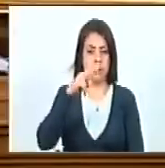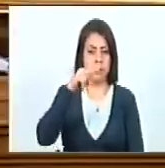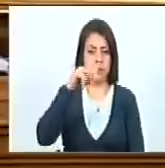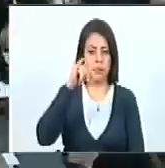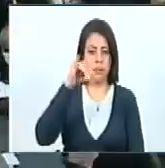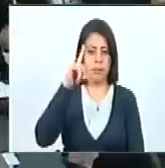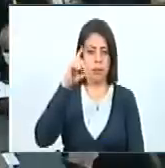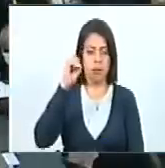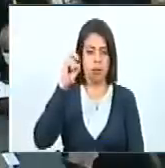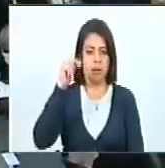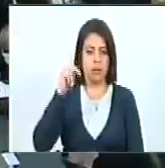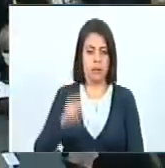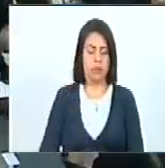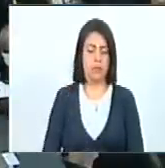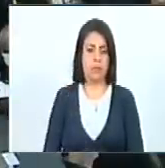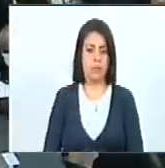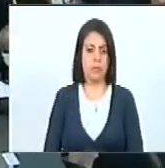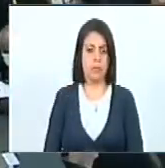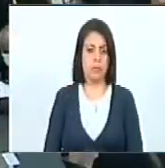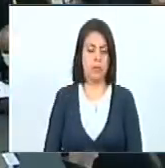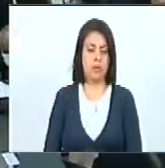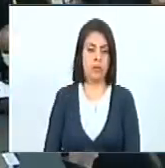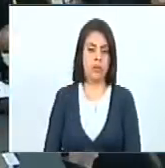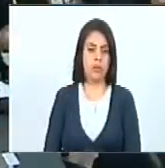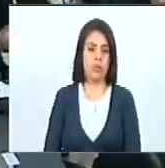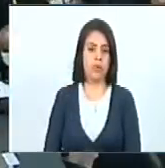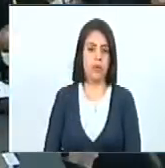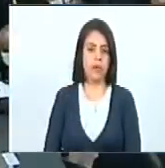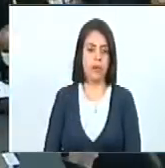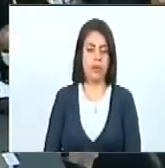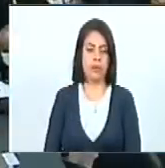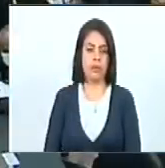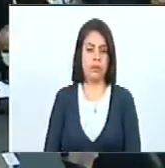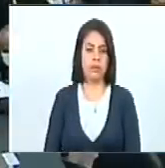Maniglia. Micrófono para el diputado, por favor.